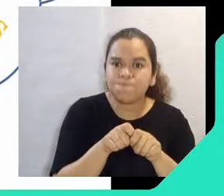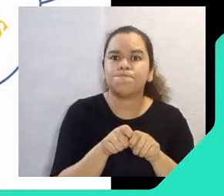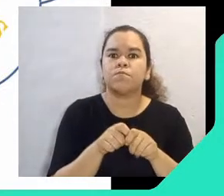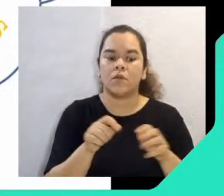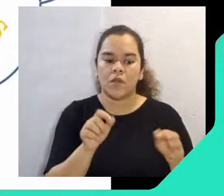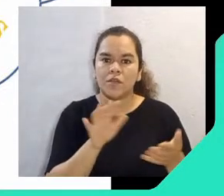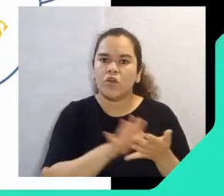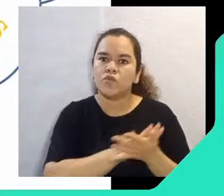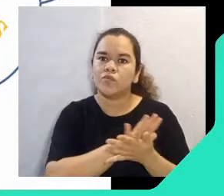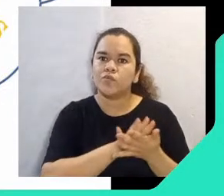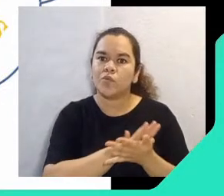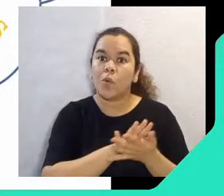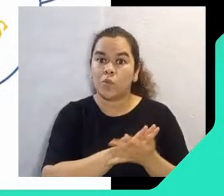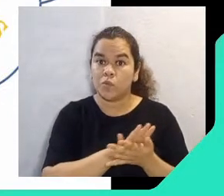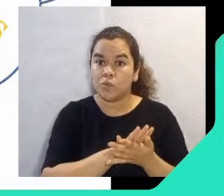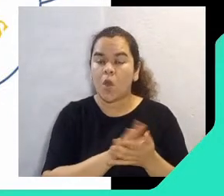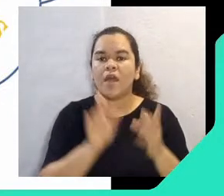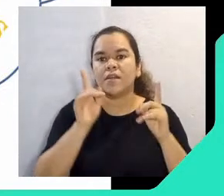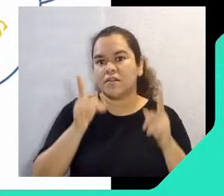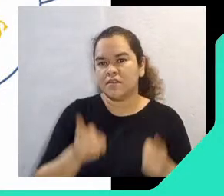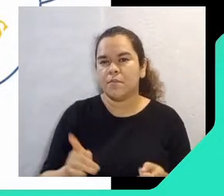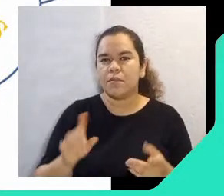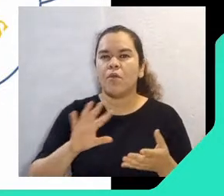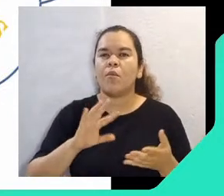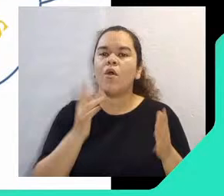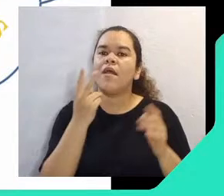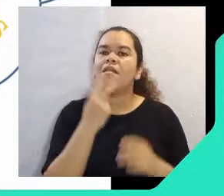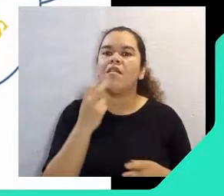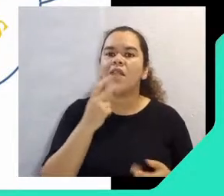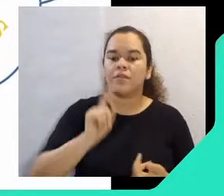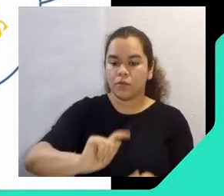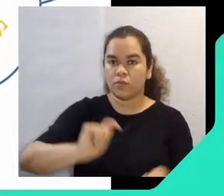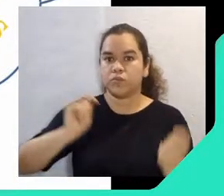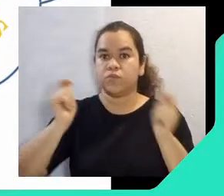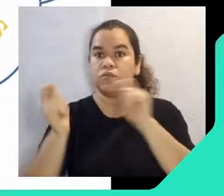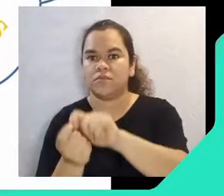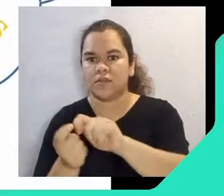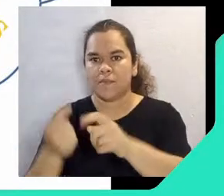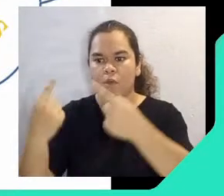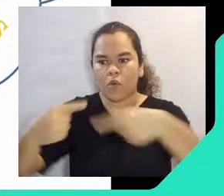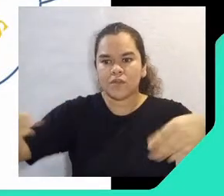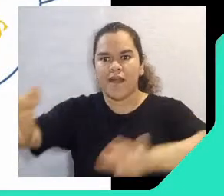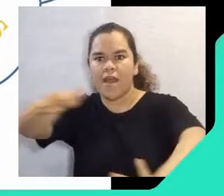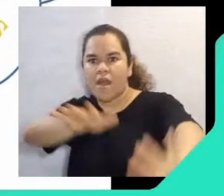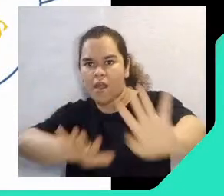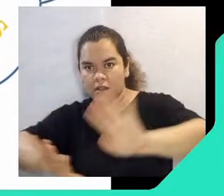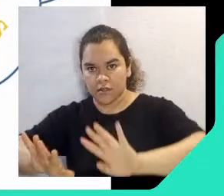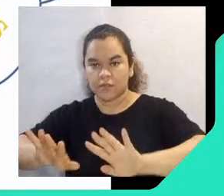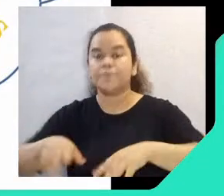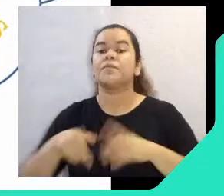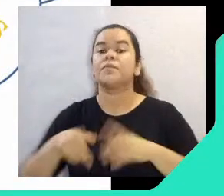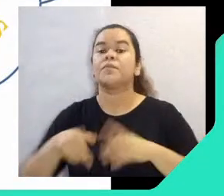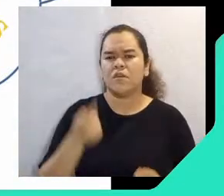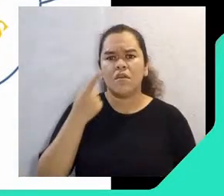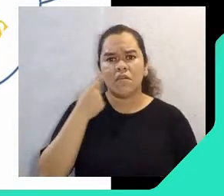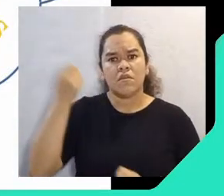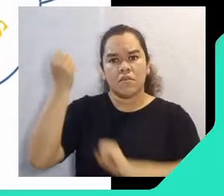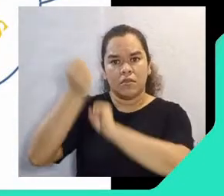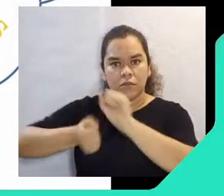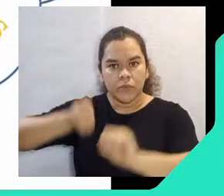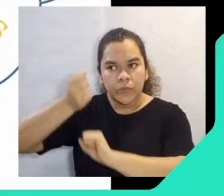y control, y también con la transformación eléctrica. Tiene además aplicación en grandes industrias, en